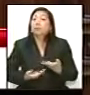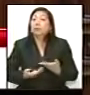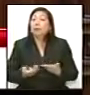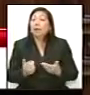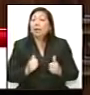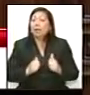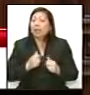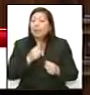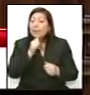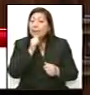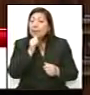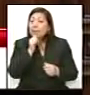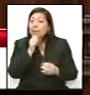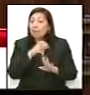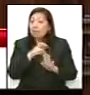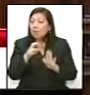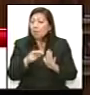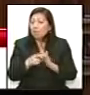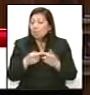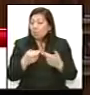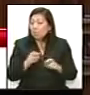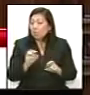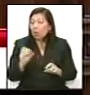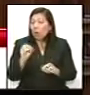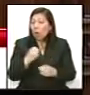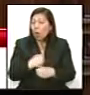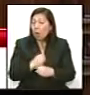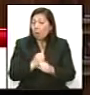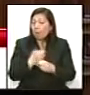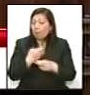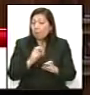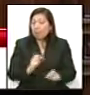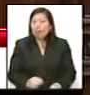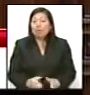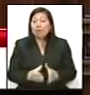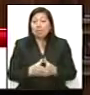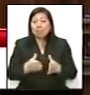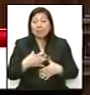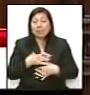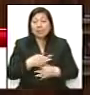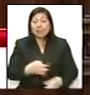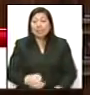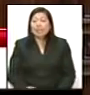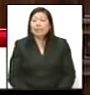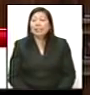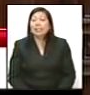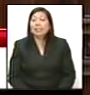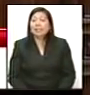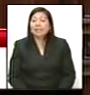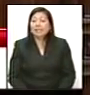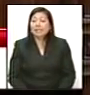actividad privada, proyectos públicos, obras públicas de gran interés,